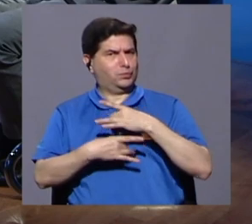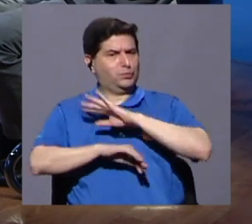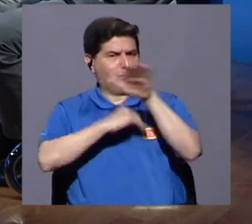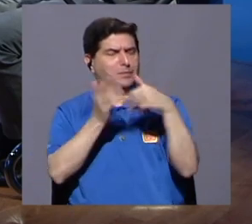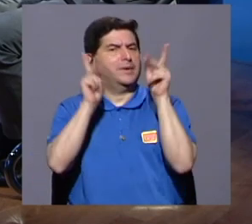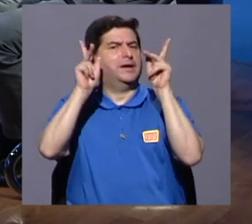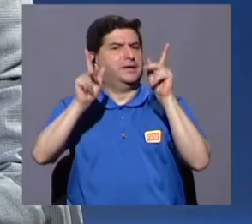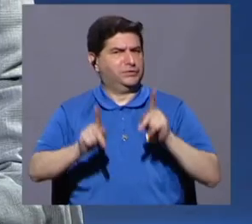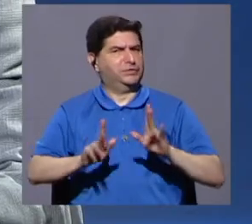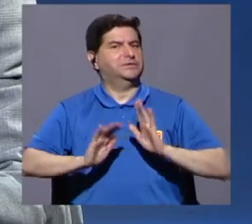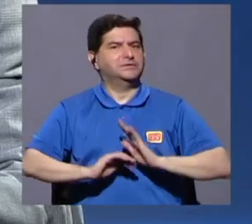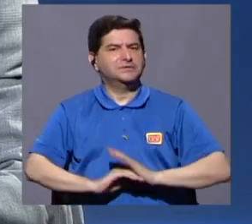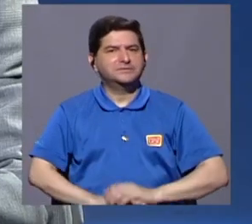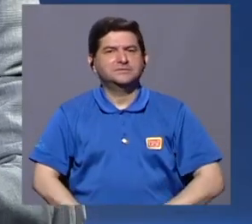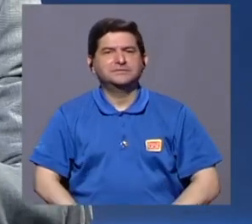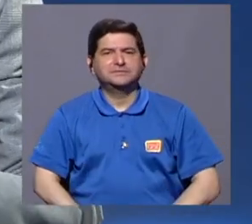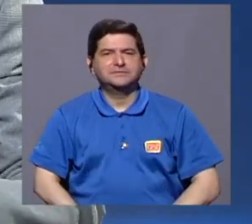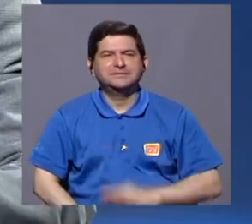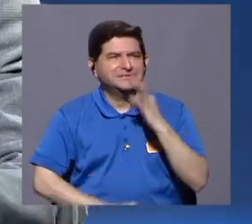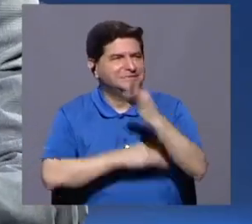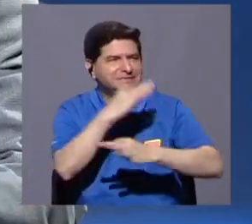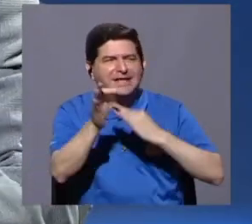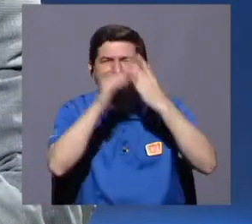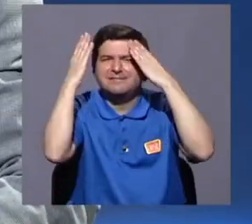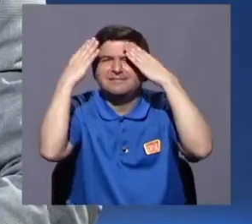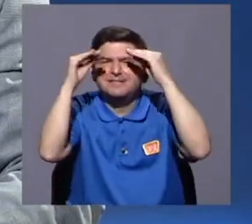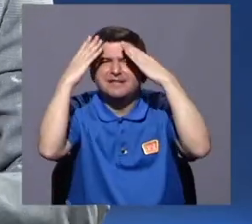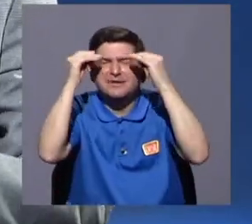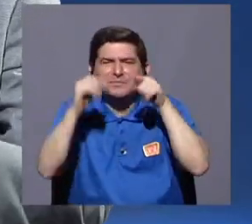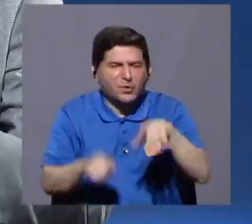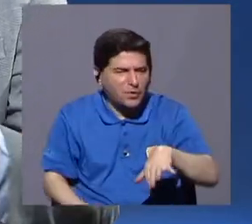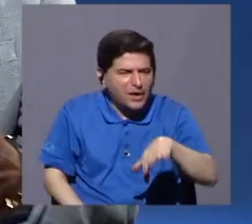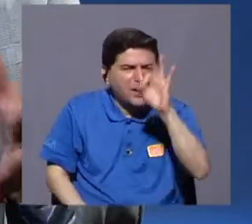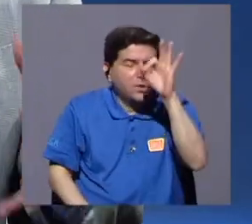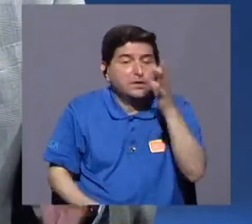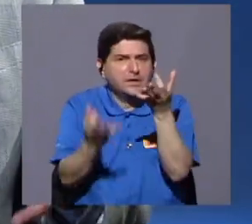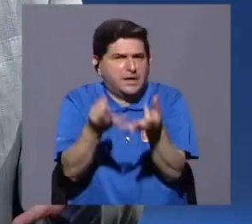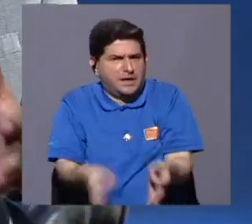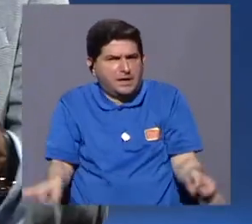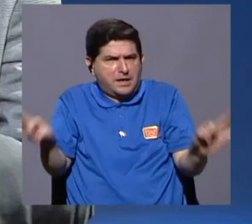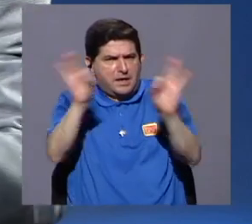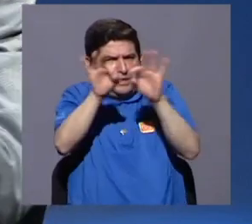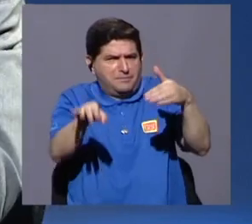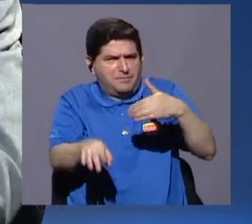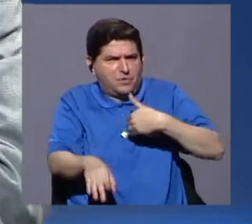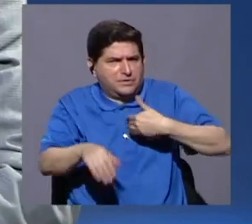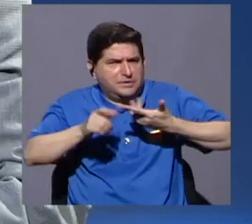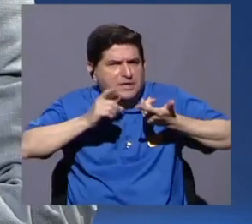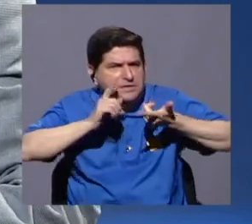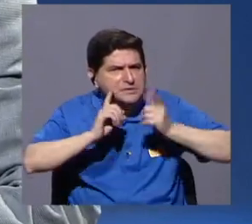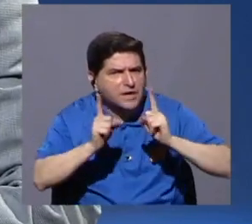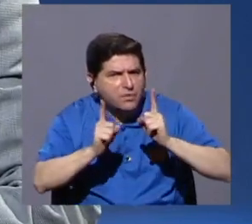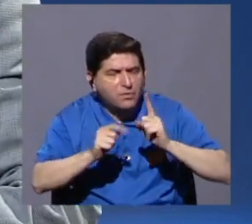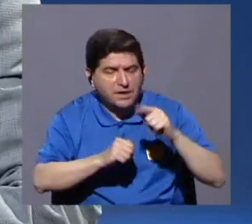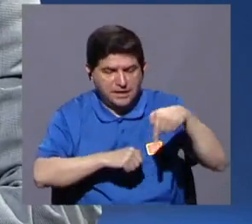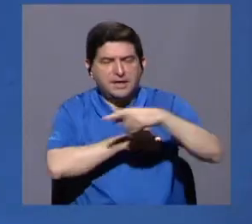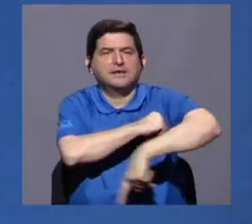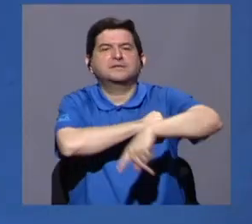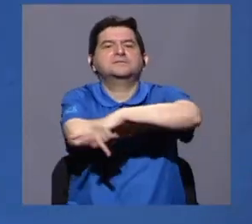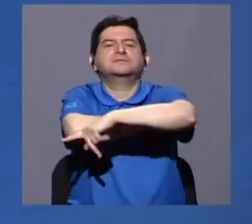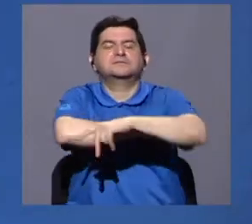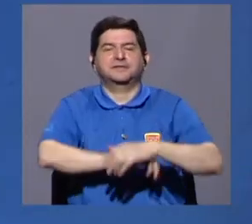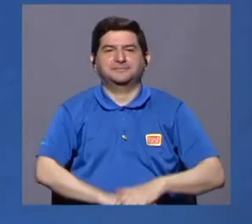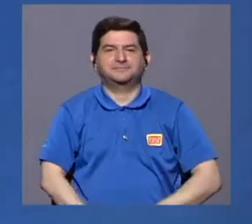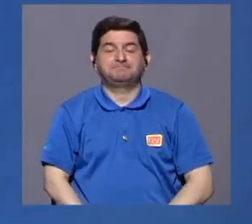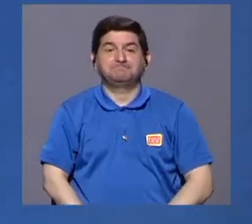y todos nosotros qué tipo de edad nos van a generar ustedes y qué importancia tiene esos datos para el país